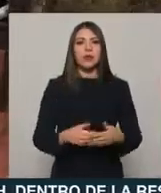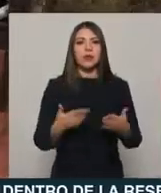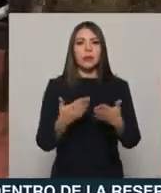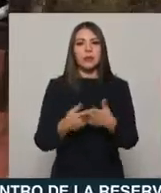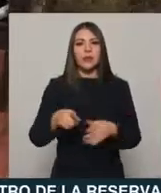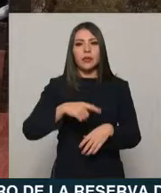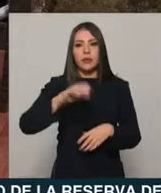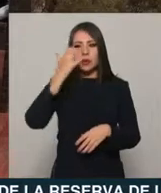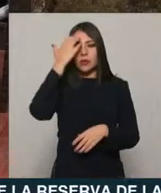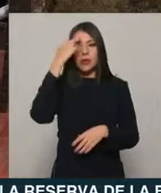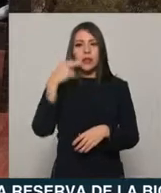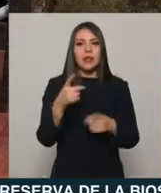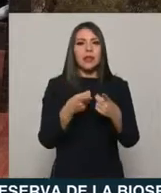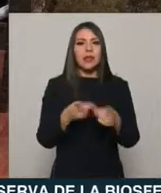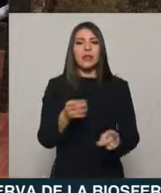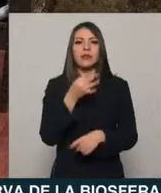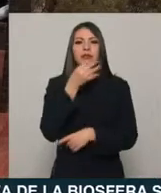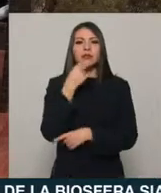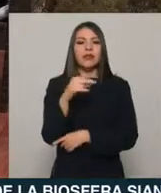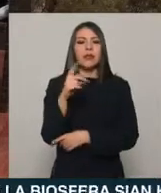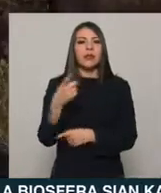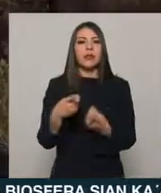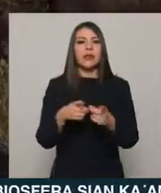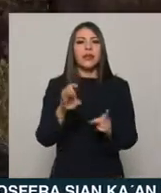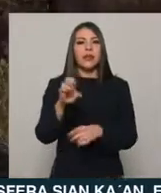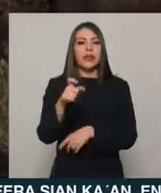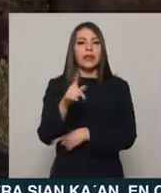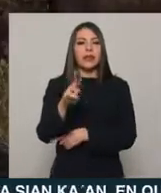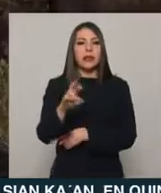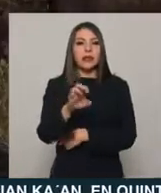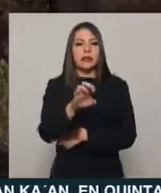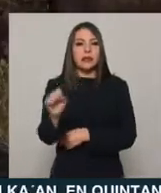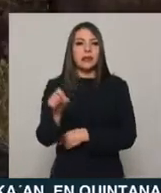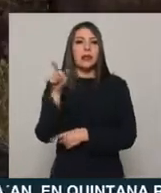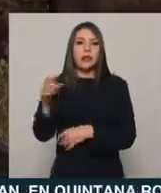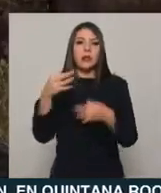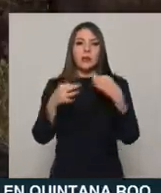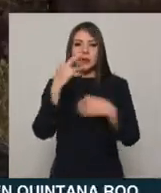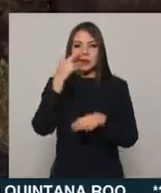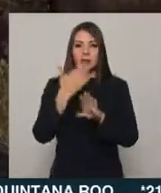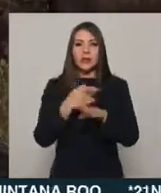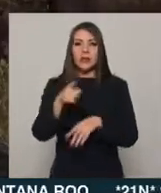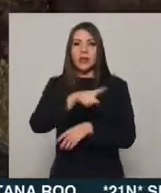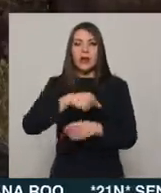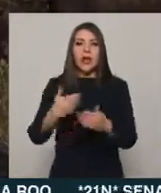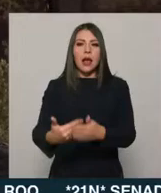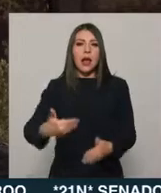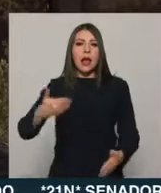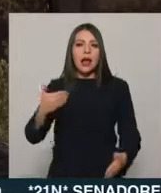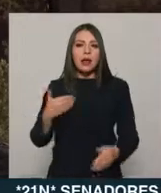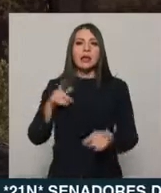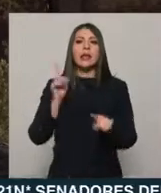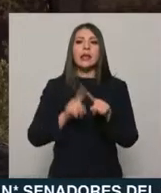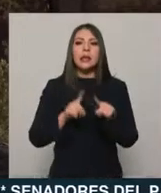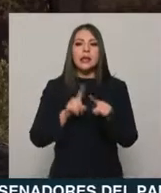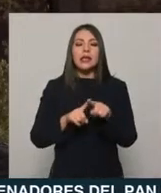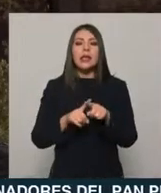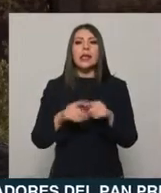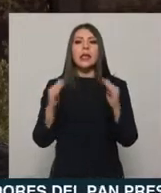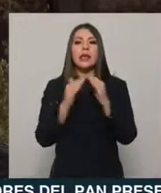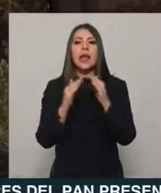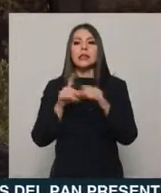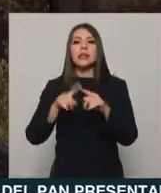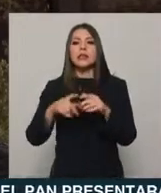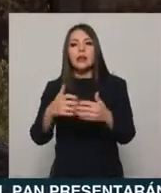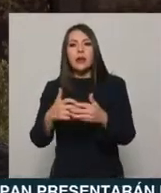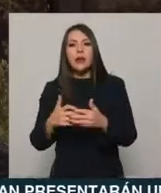conoce como el divorcio express, es lo que vería el juez, pero nosotros resolvimos todo lo que está alrededor. ¿Quién se queda con la casa? ¿Cuántos